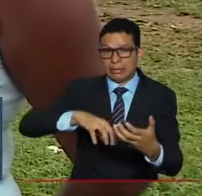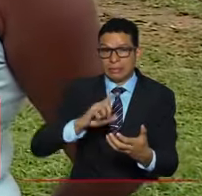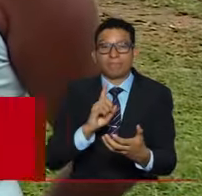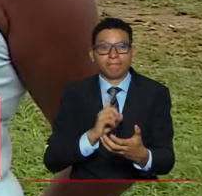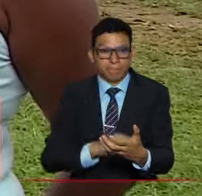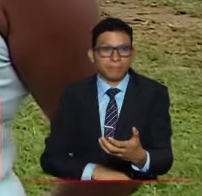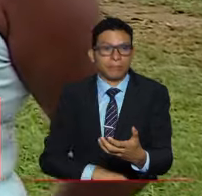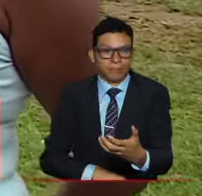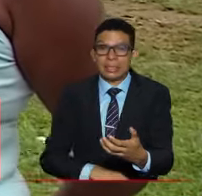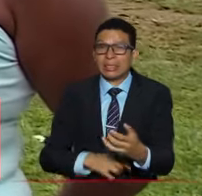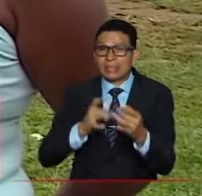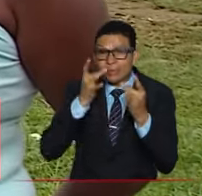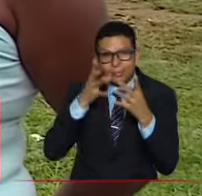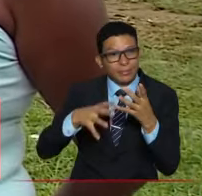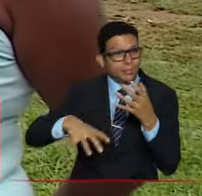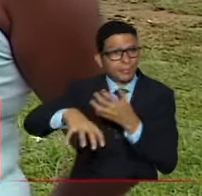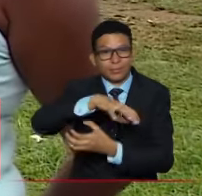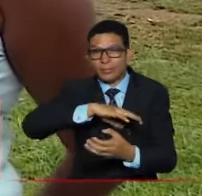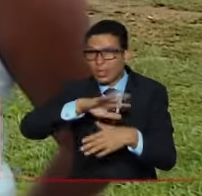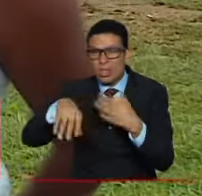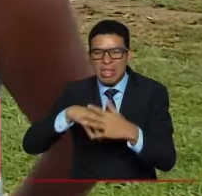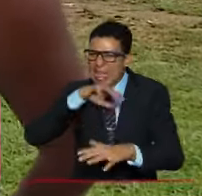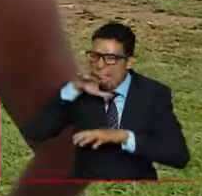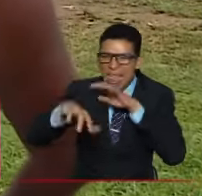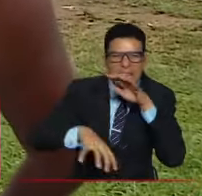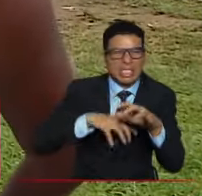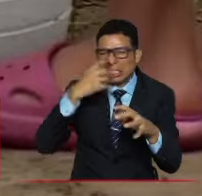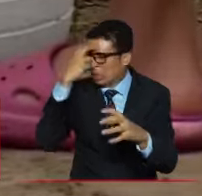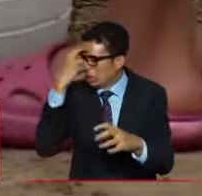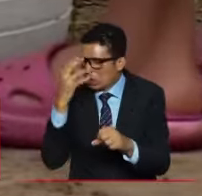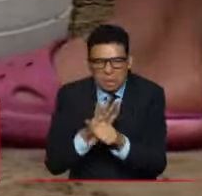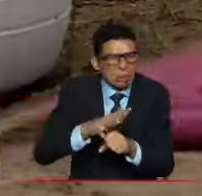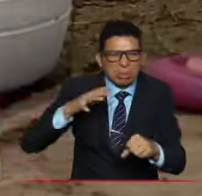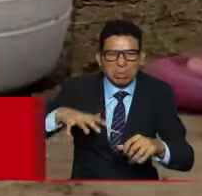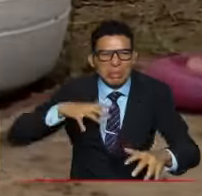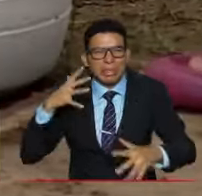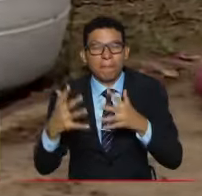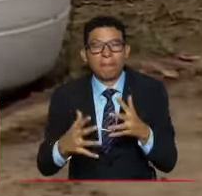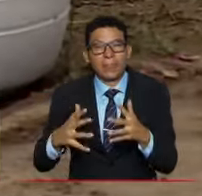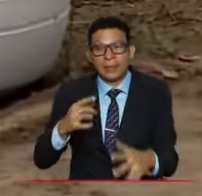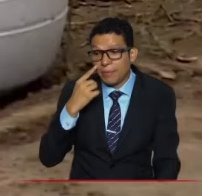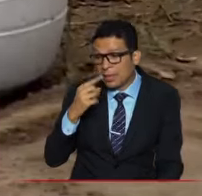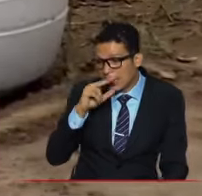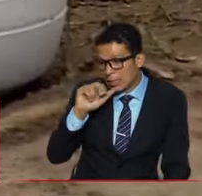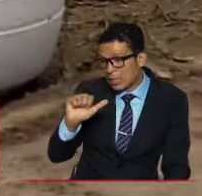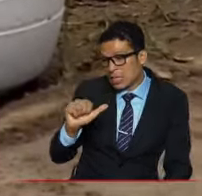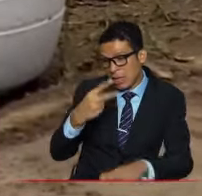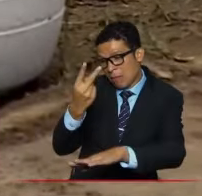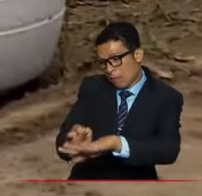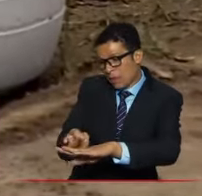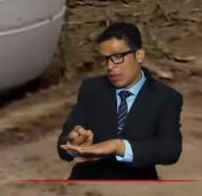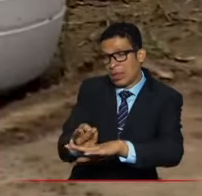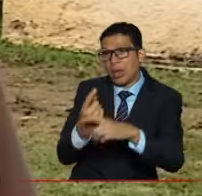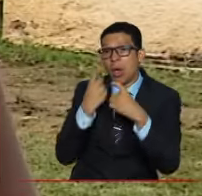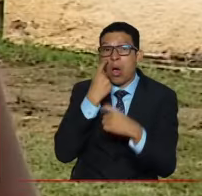mente, fue un momento muy caótico, todo el mundo gritaba, todo el mundo estaba histérico. Lo que recordamos es ver la niña tirada en el piso con